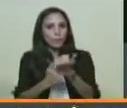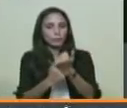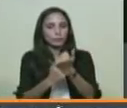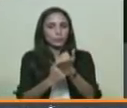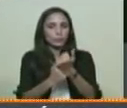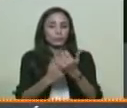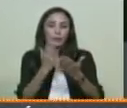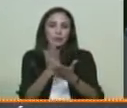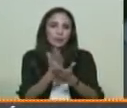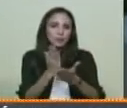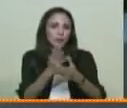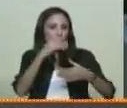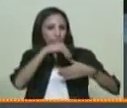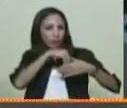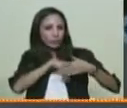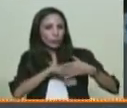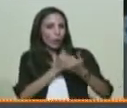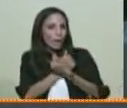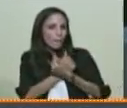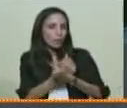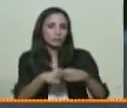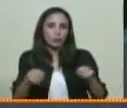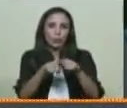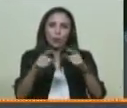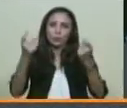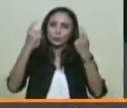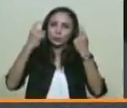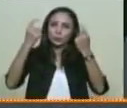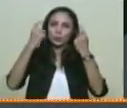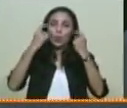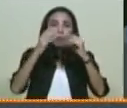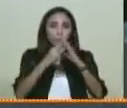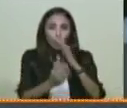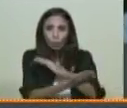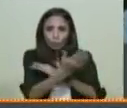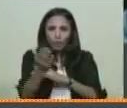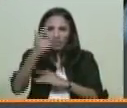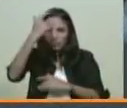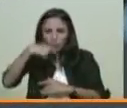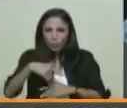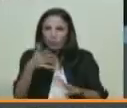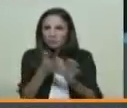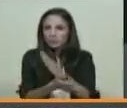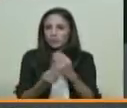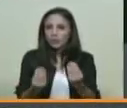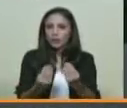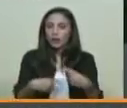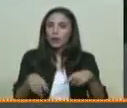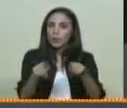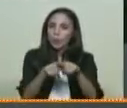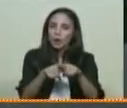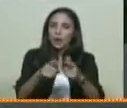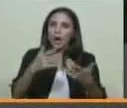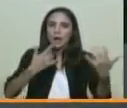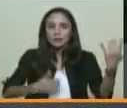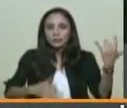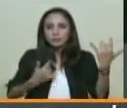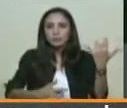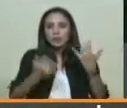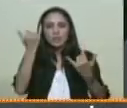llevaremos en nuestros corazones. Todos nosotros somos Ali Primera. Fue quien inspiró la revolución